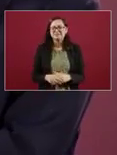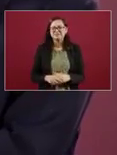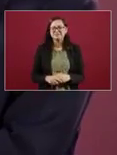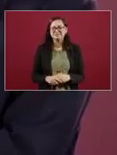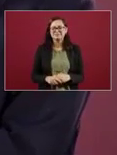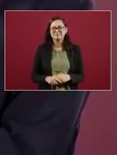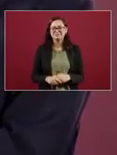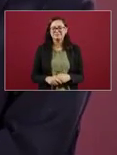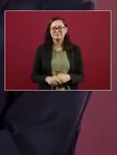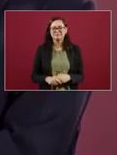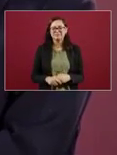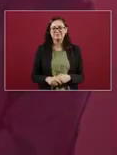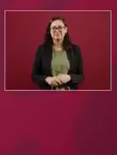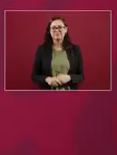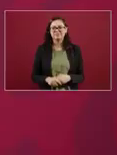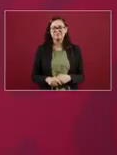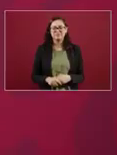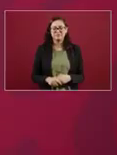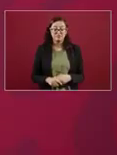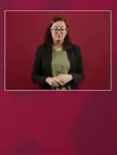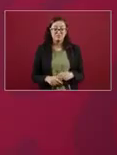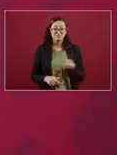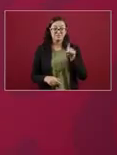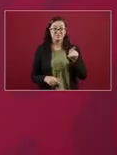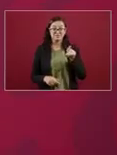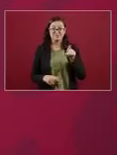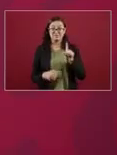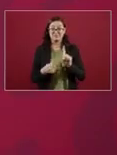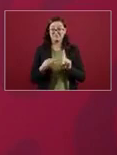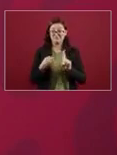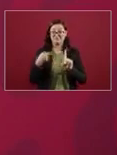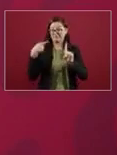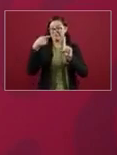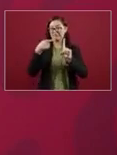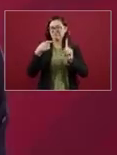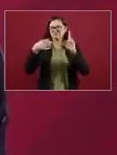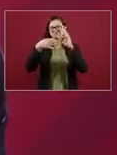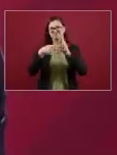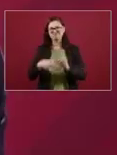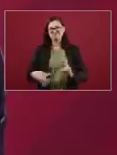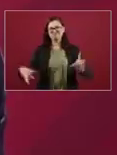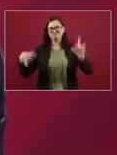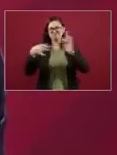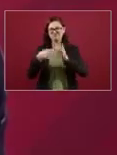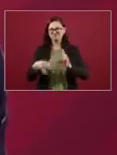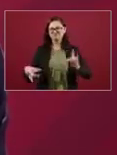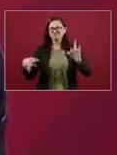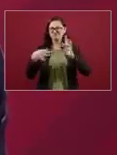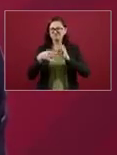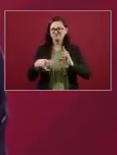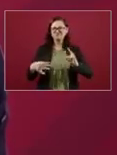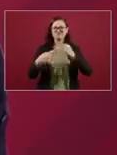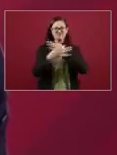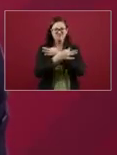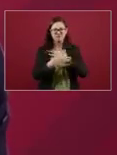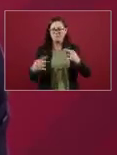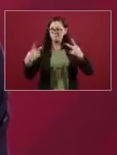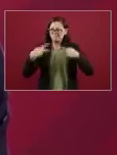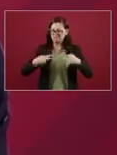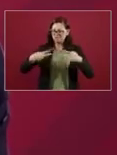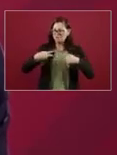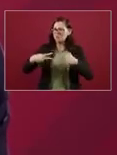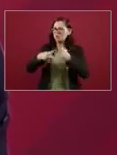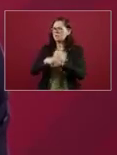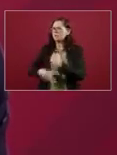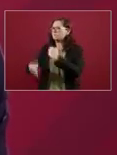dice ese discurso memorable y la frase: entre las personas como entre las naciones, el respeto